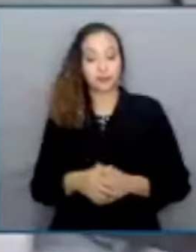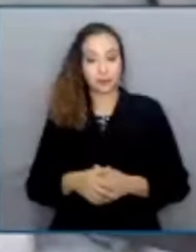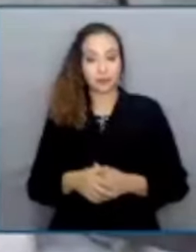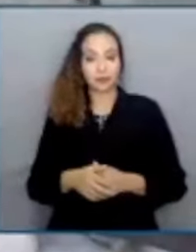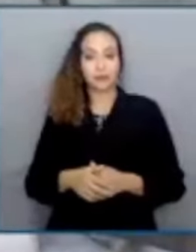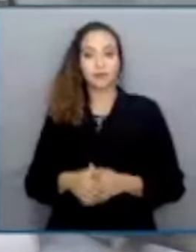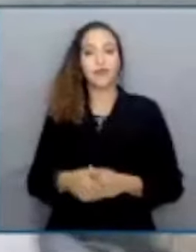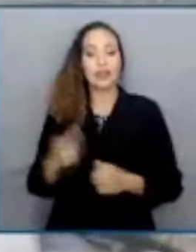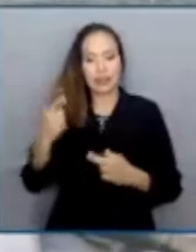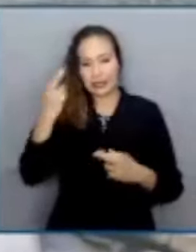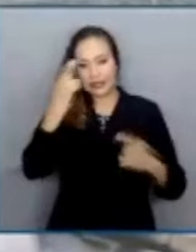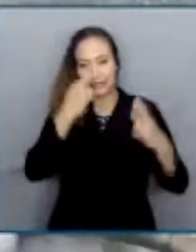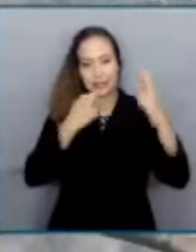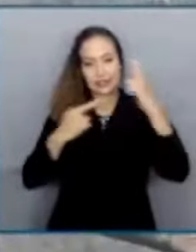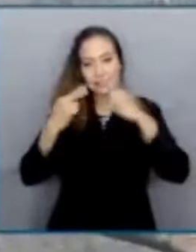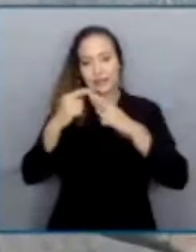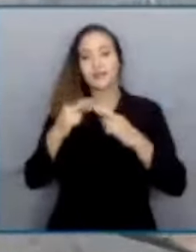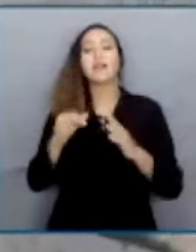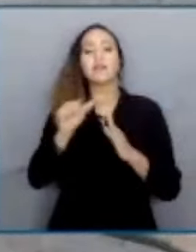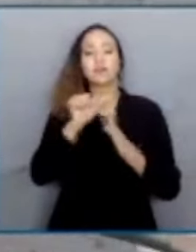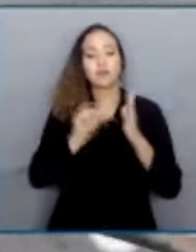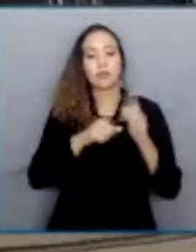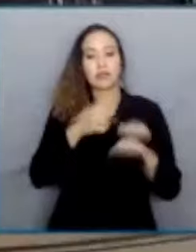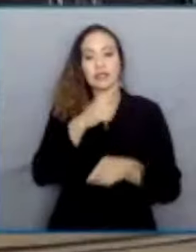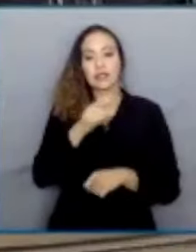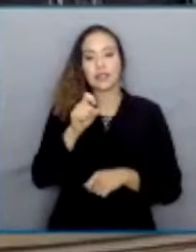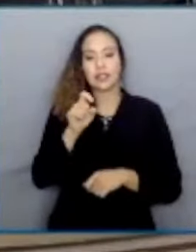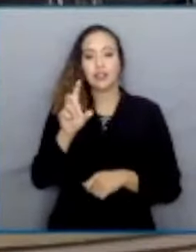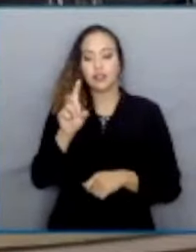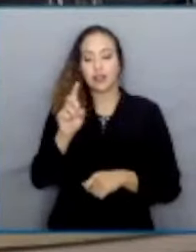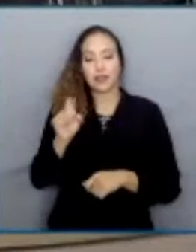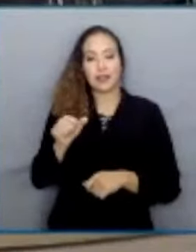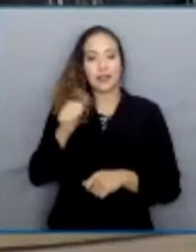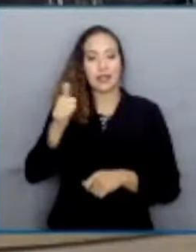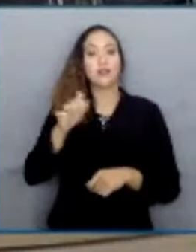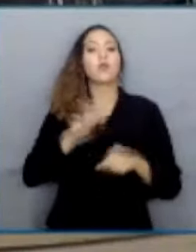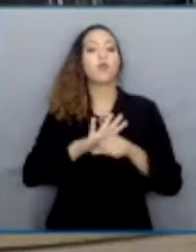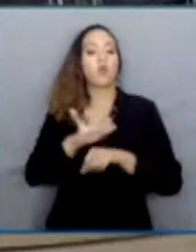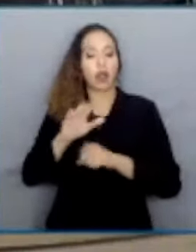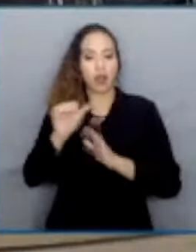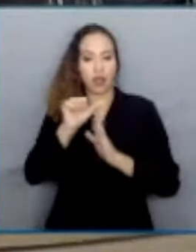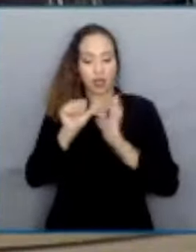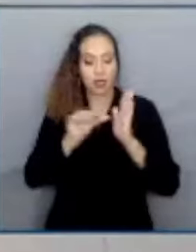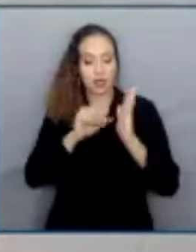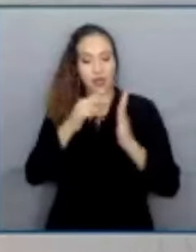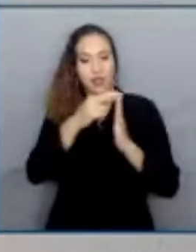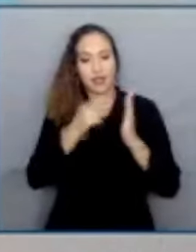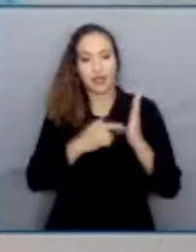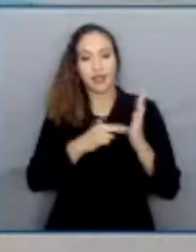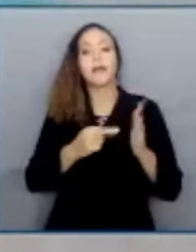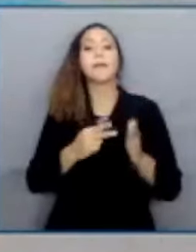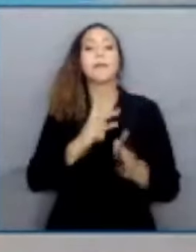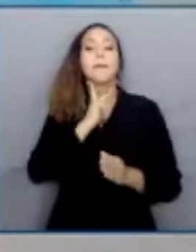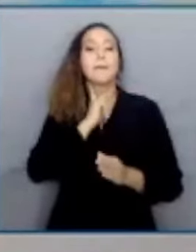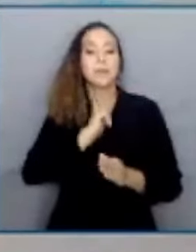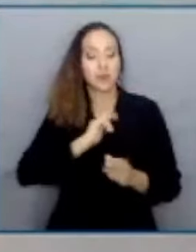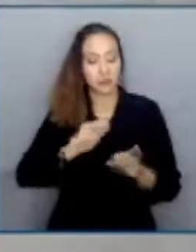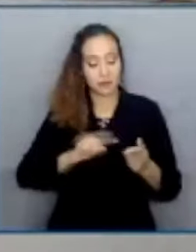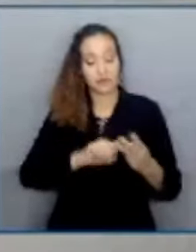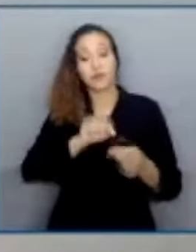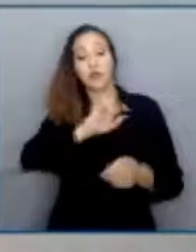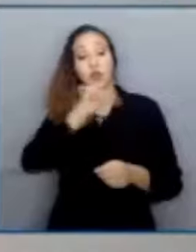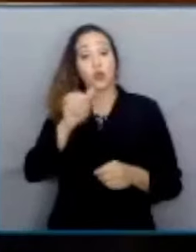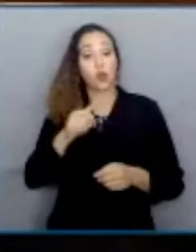de la cláusula 136 del contrato colectivo de Petróleos Mexicanos, así como el reglamento de pensiones tras la muerte de la